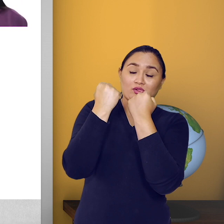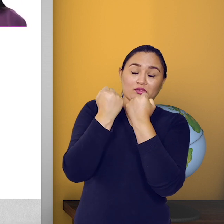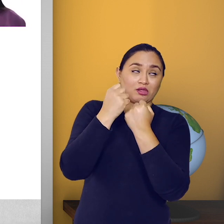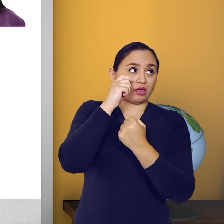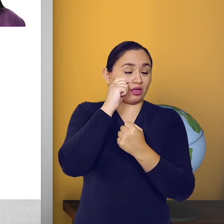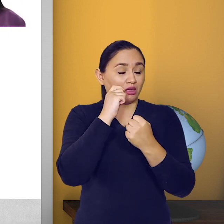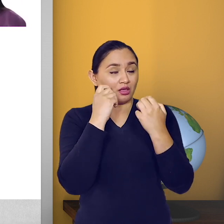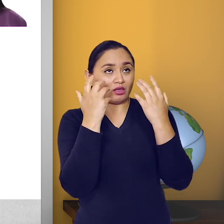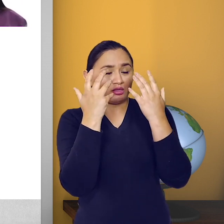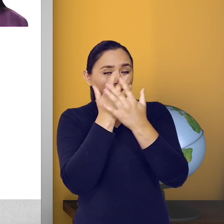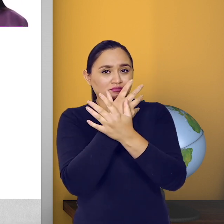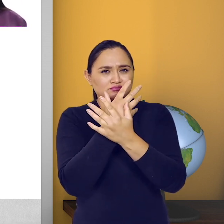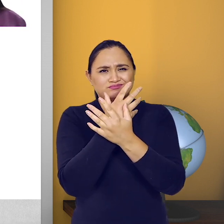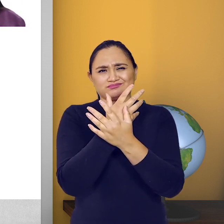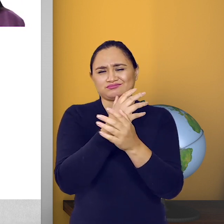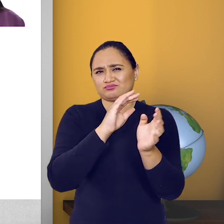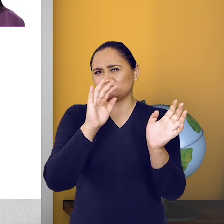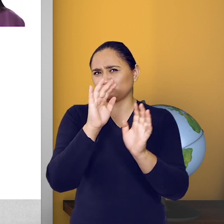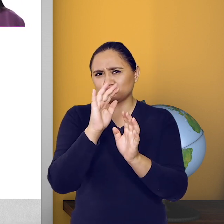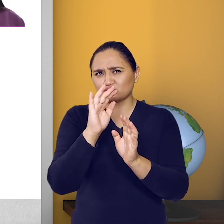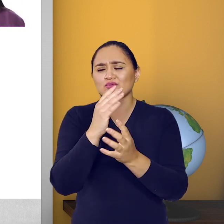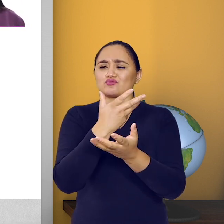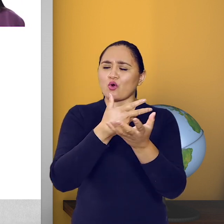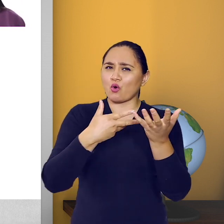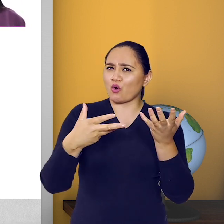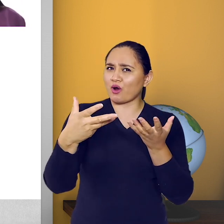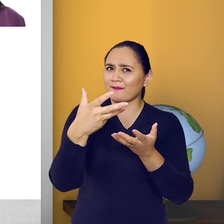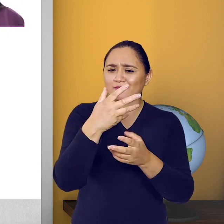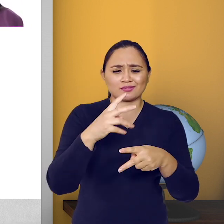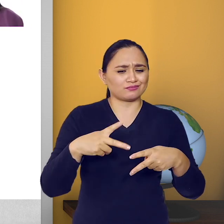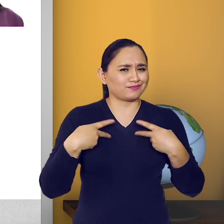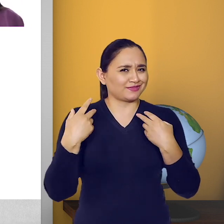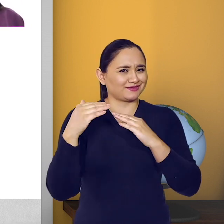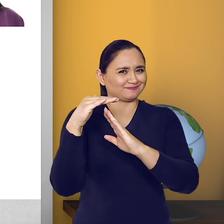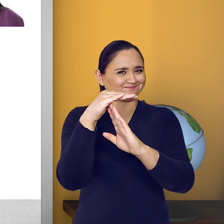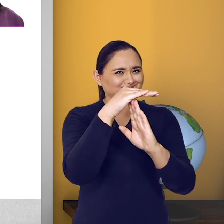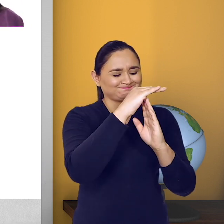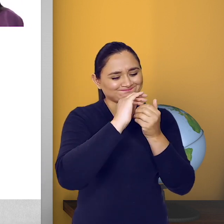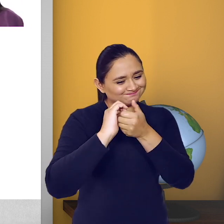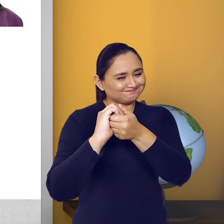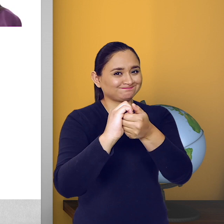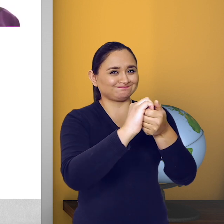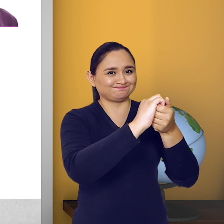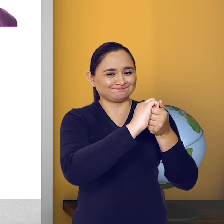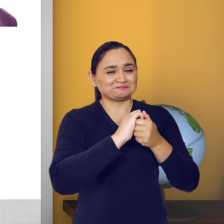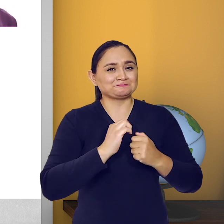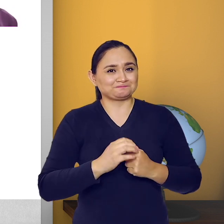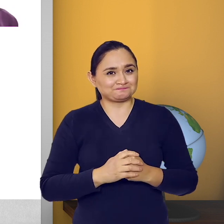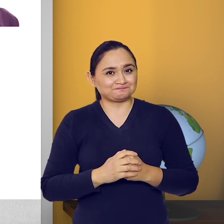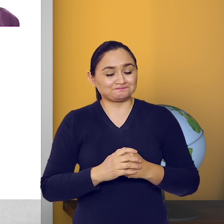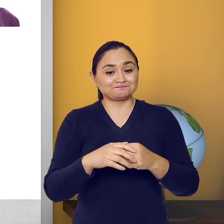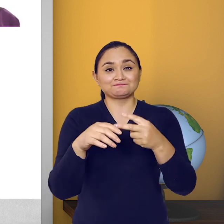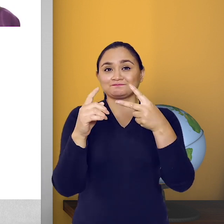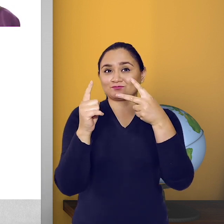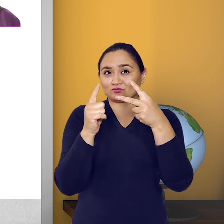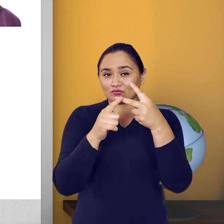adolescentes dificultades para la convivencia armónica. 2. Diseñar y